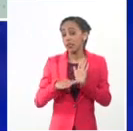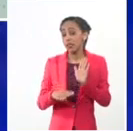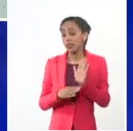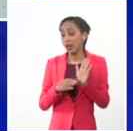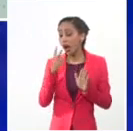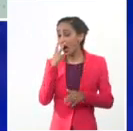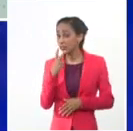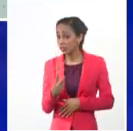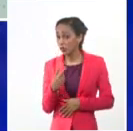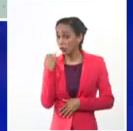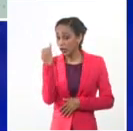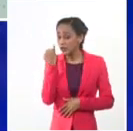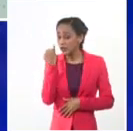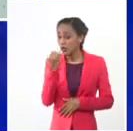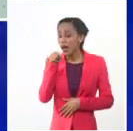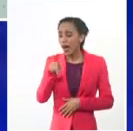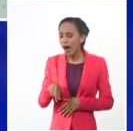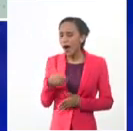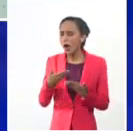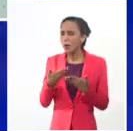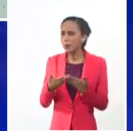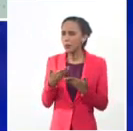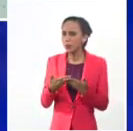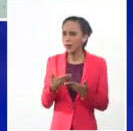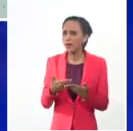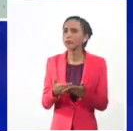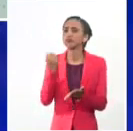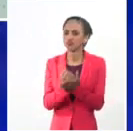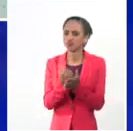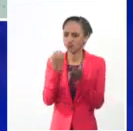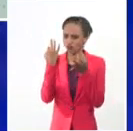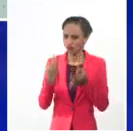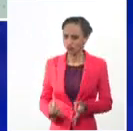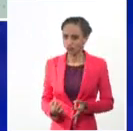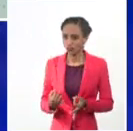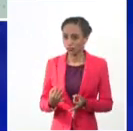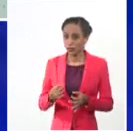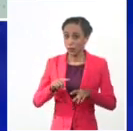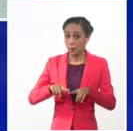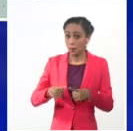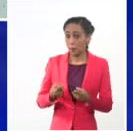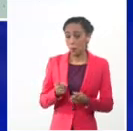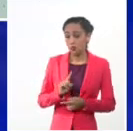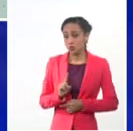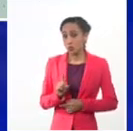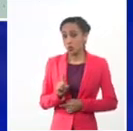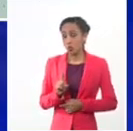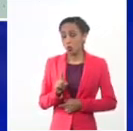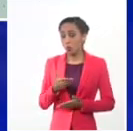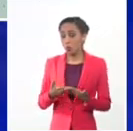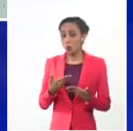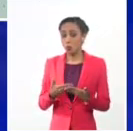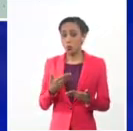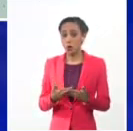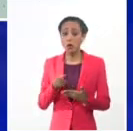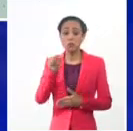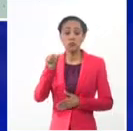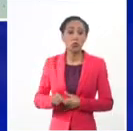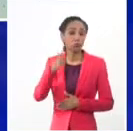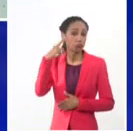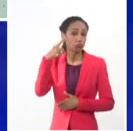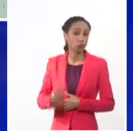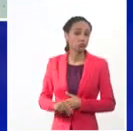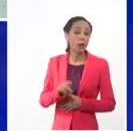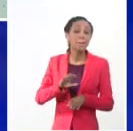el diagnóstico, que de lo contrario tal vez no se hubieran diagnosticado y estarían transmitiendo en la